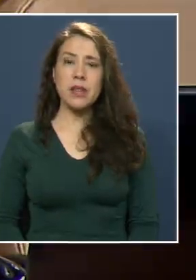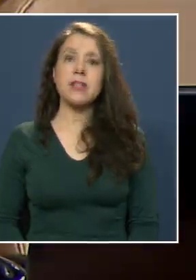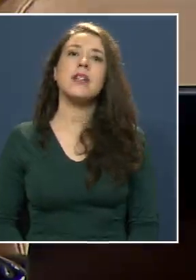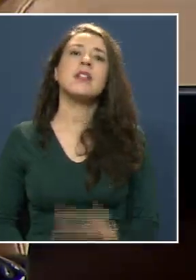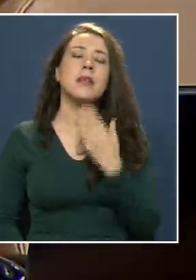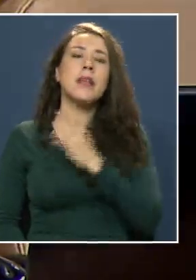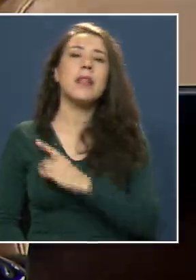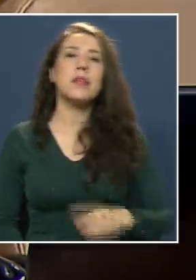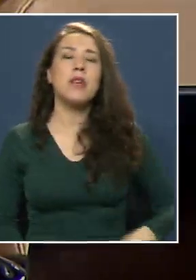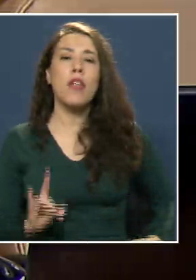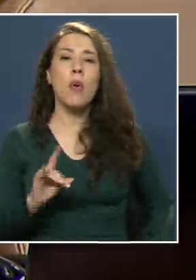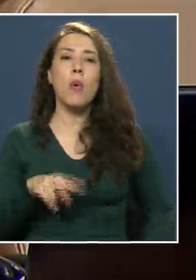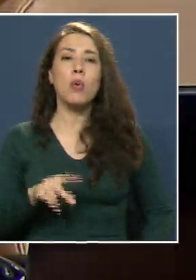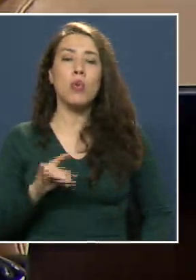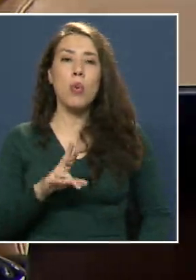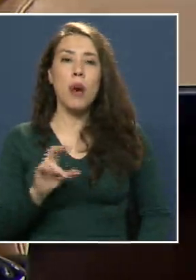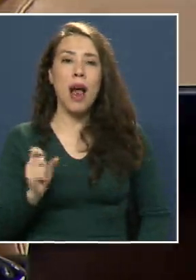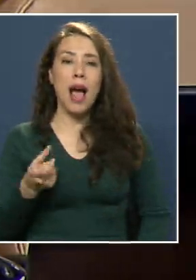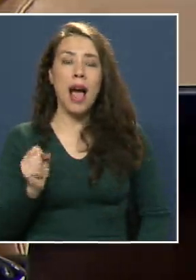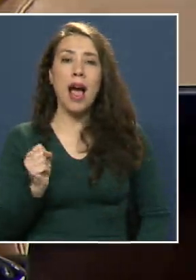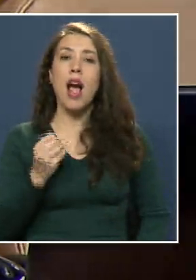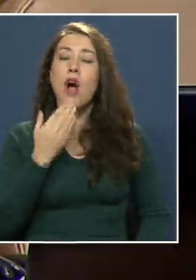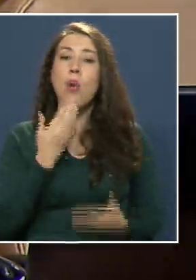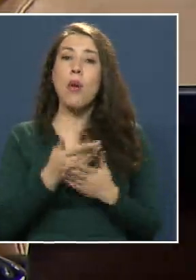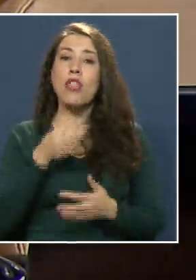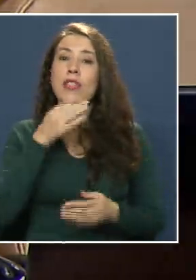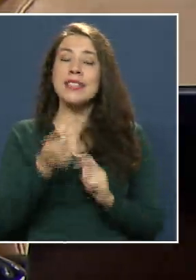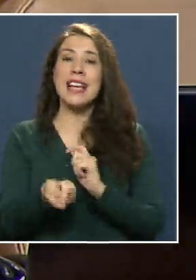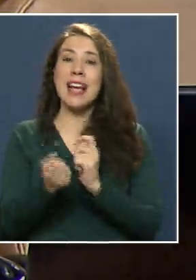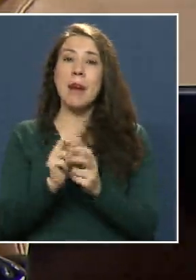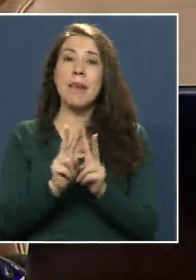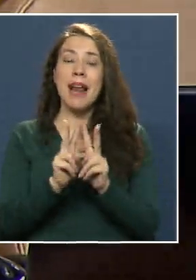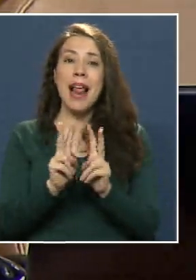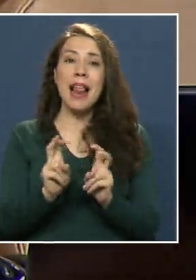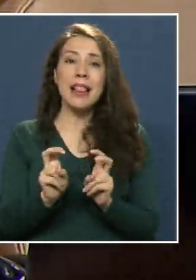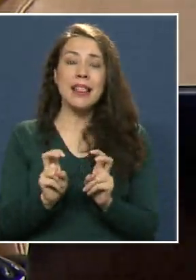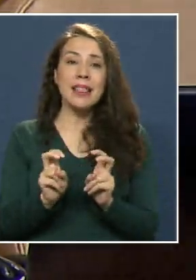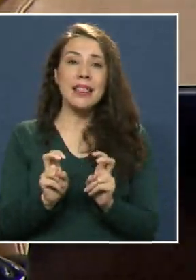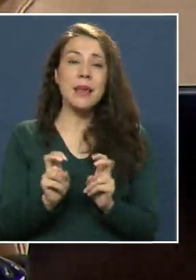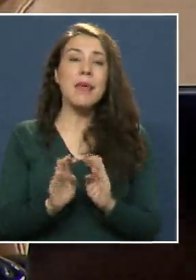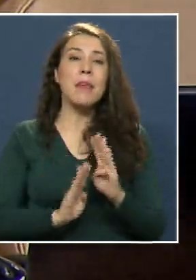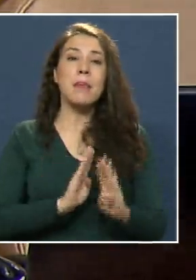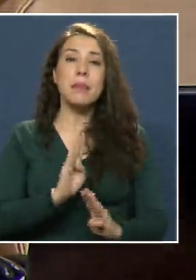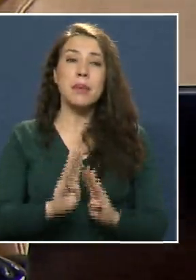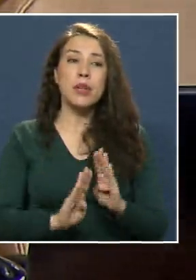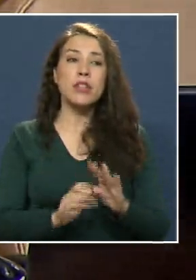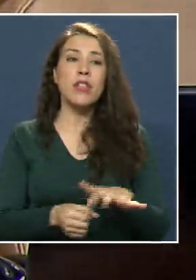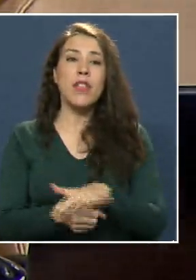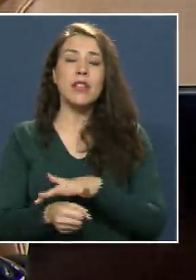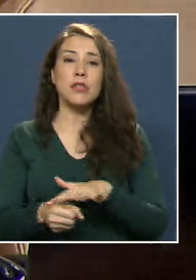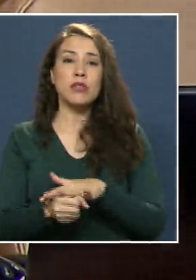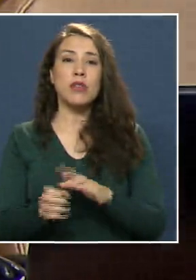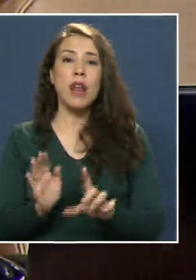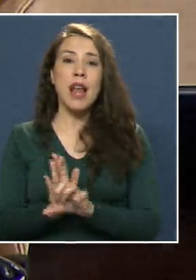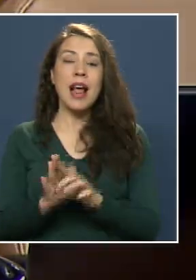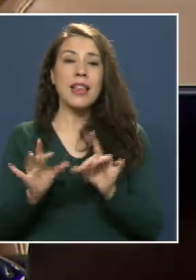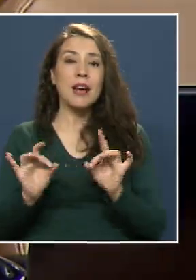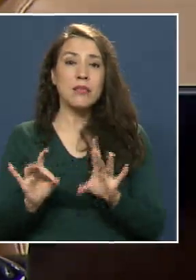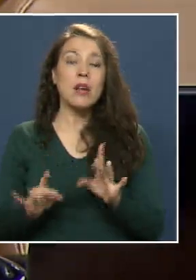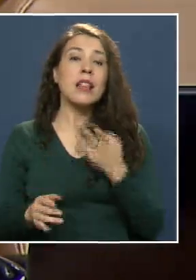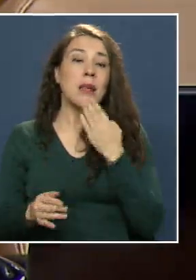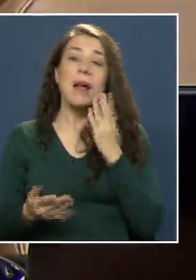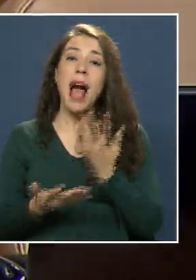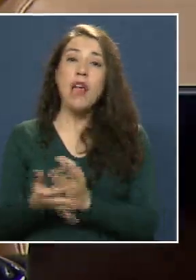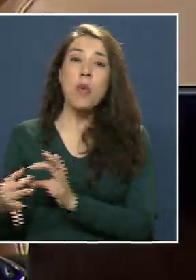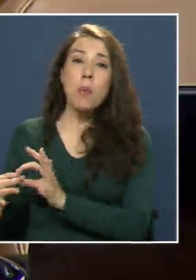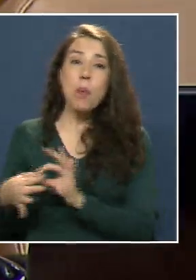presidente, cuando él dice que acá alterar el principio de prorreo y el resguardo de las situaciones jurídicas ya consolidadas tiene su razón